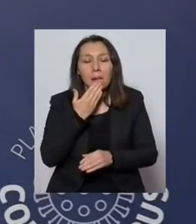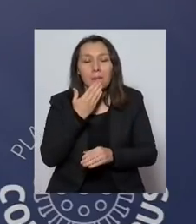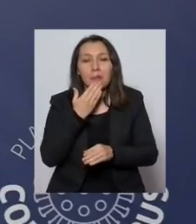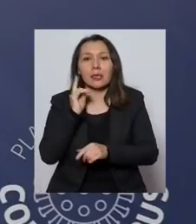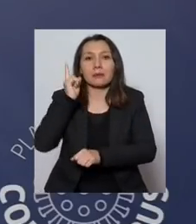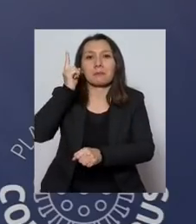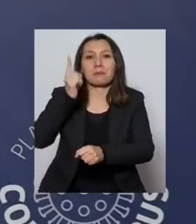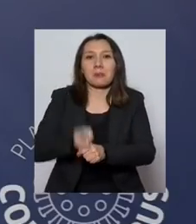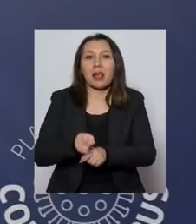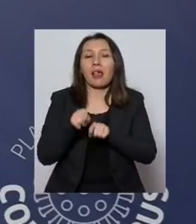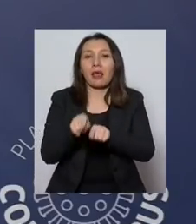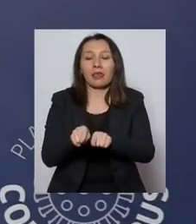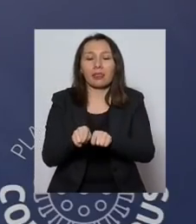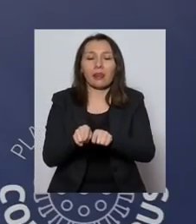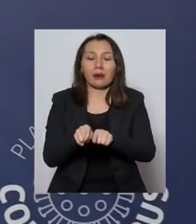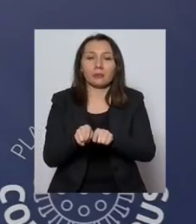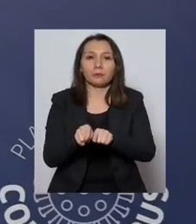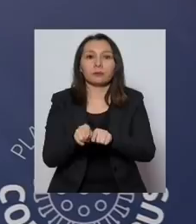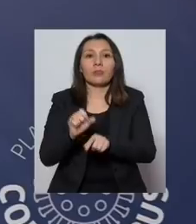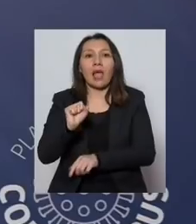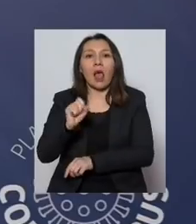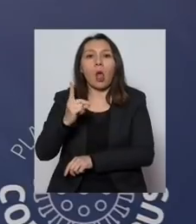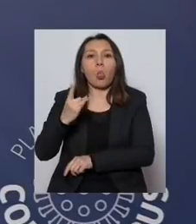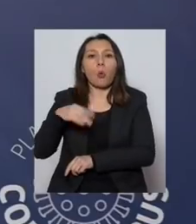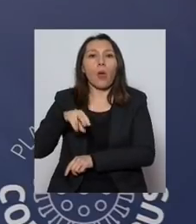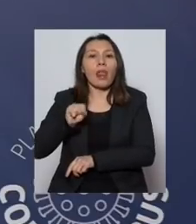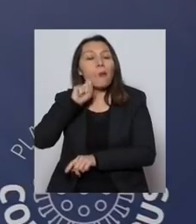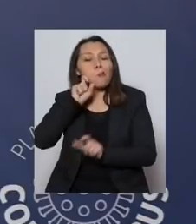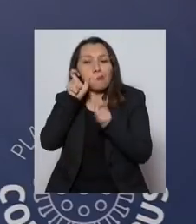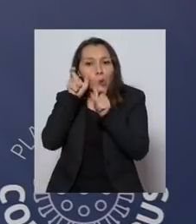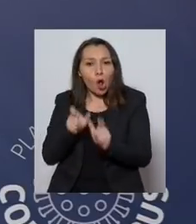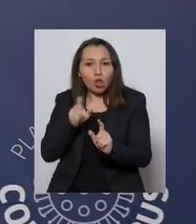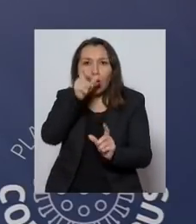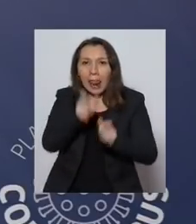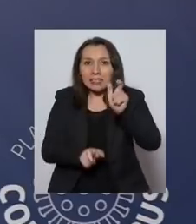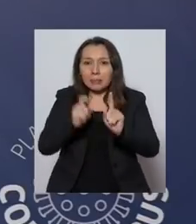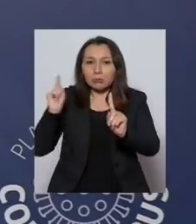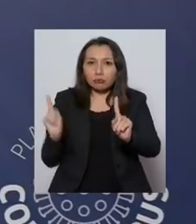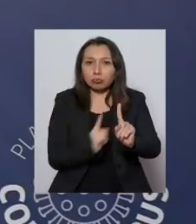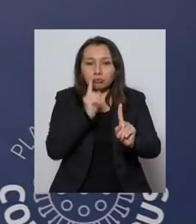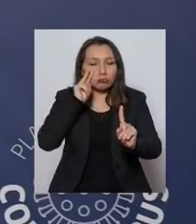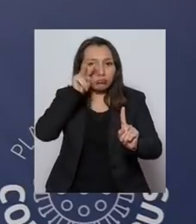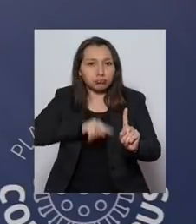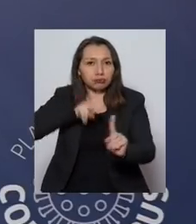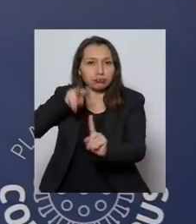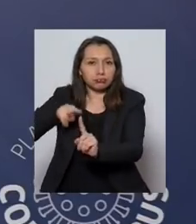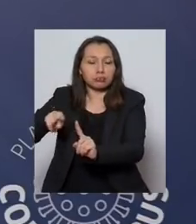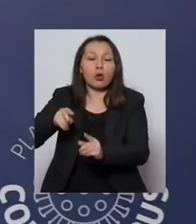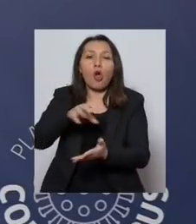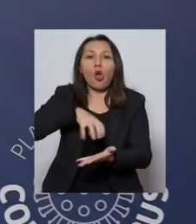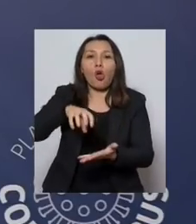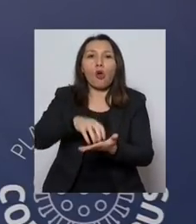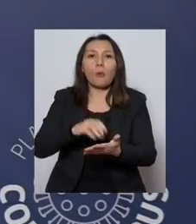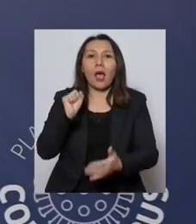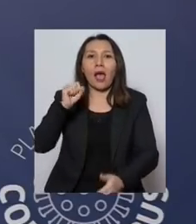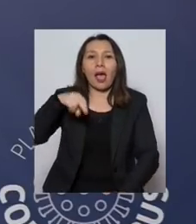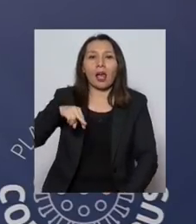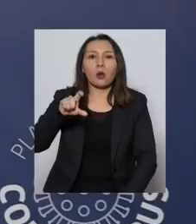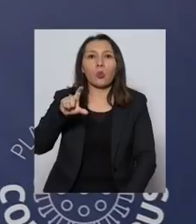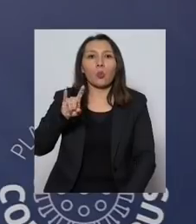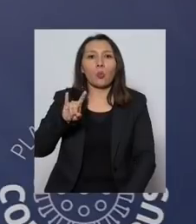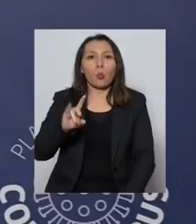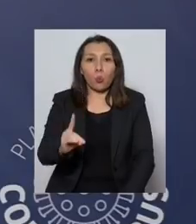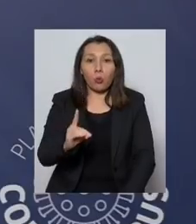se ha establecido una aduana sanitaria muy estricta en la comuna de Ancud. También